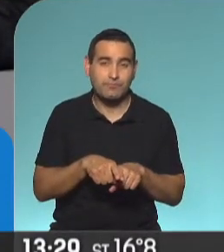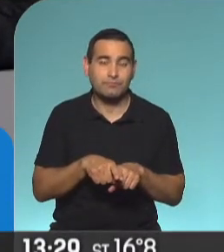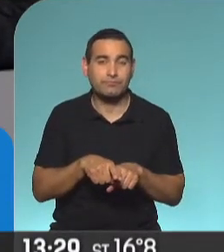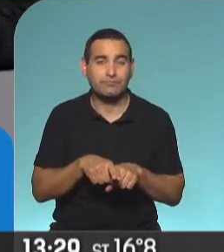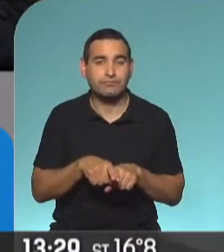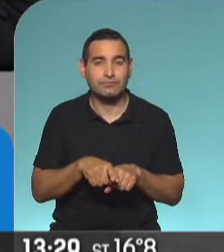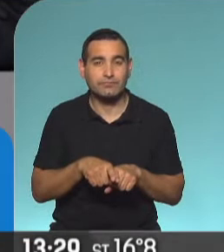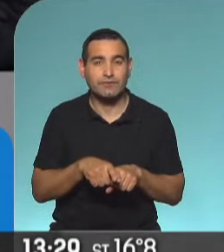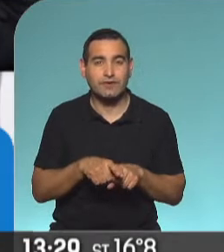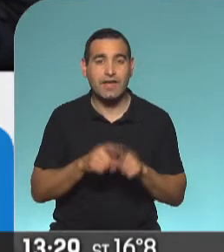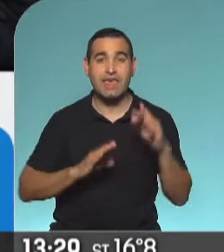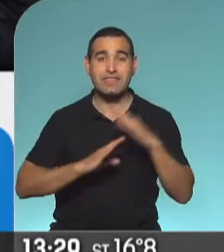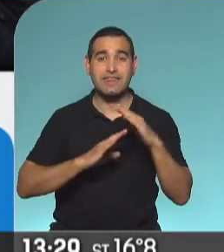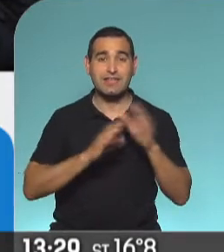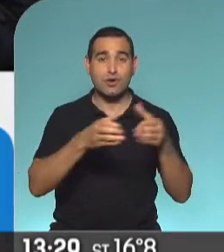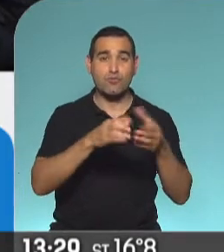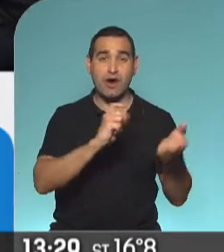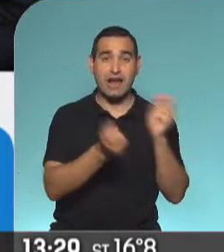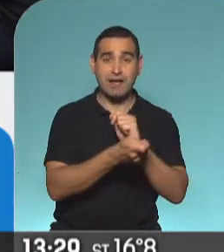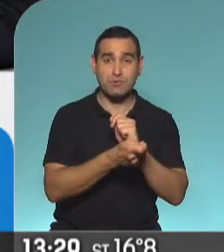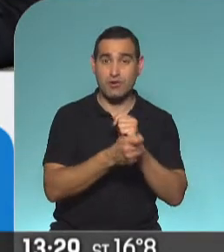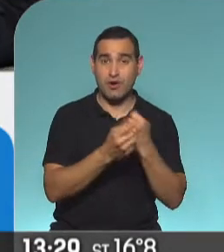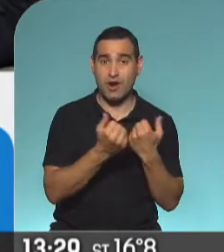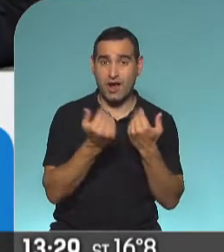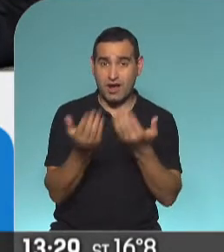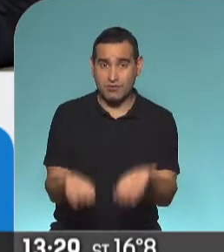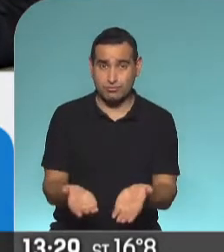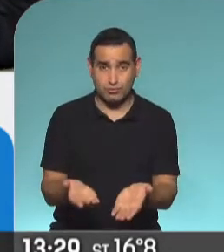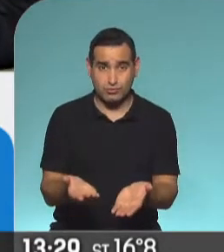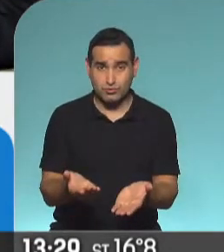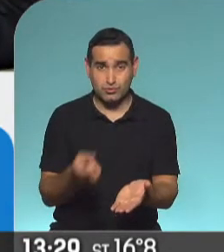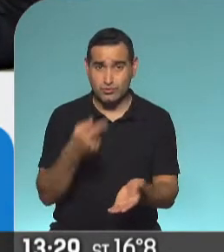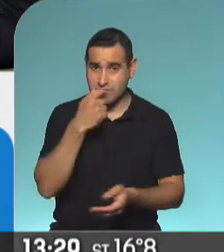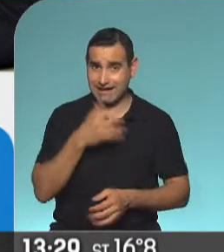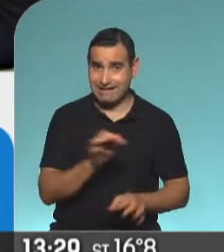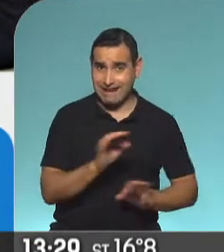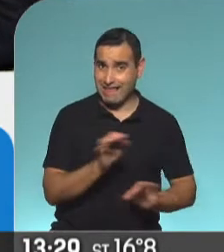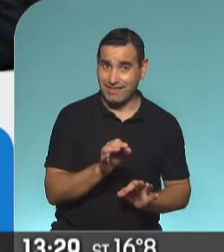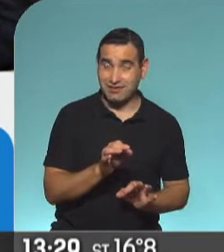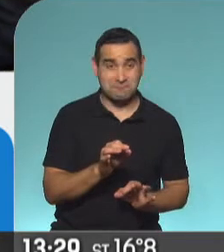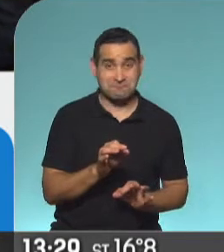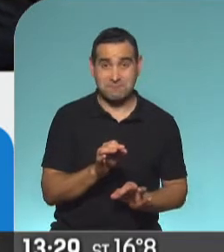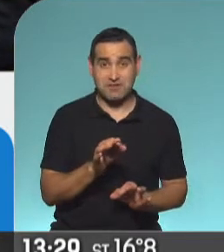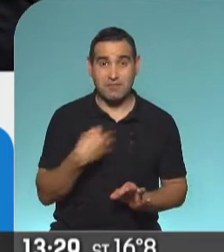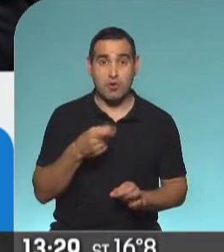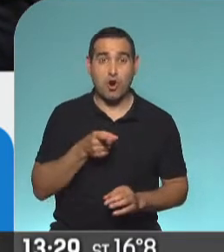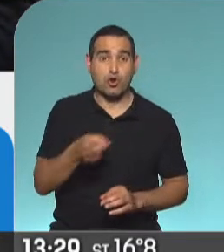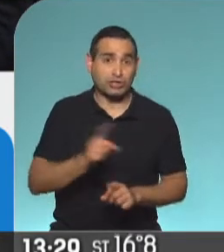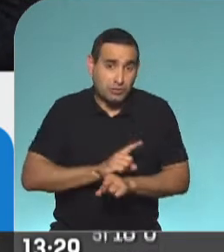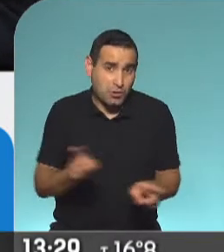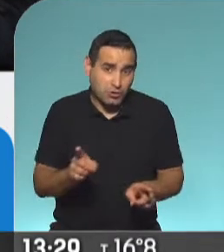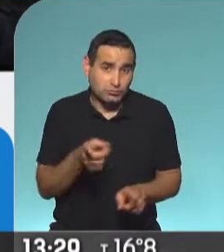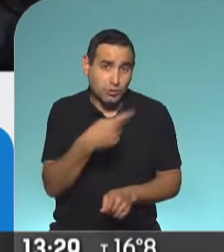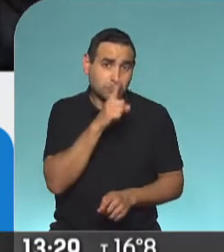los dirigentes importantes de Cambiemos salió a apoyar esta misiva de Macri, tampoco ninguno salió a diferenciarse de esta misiva de